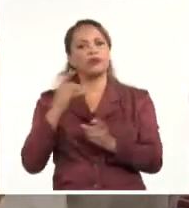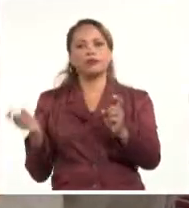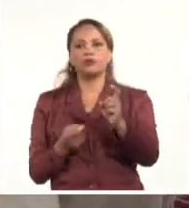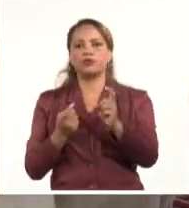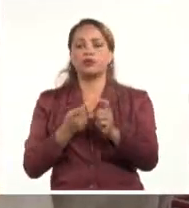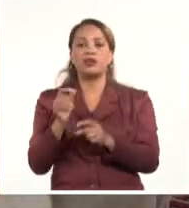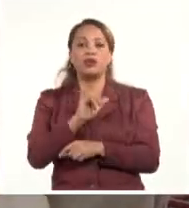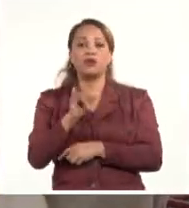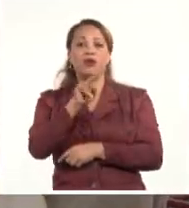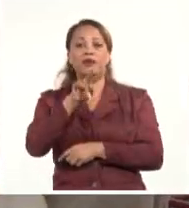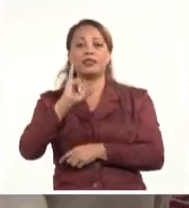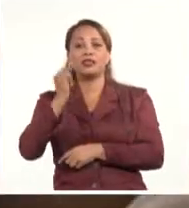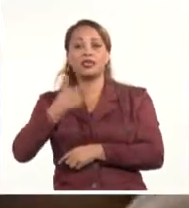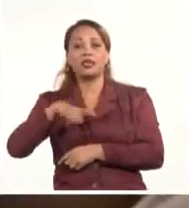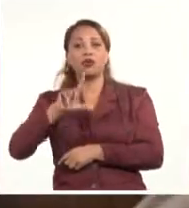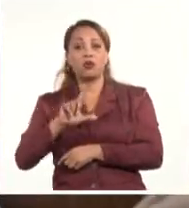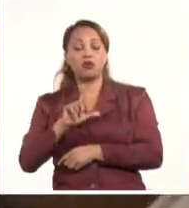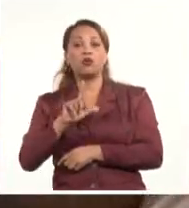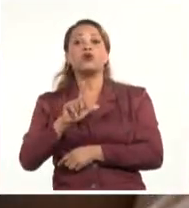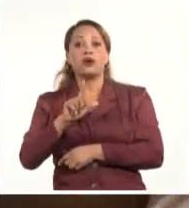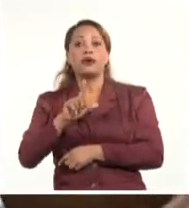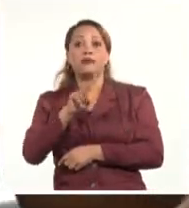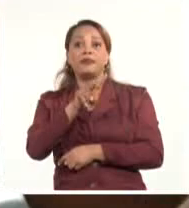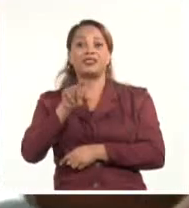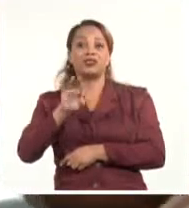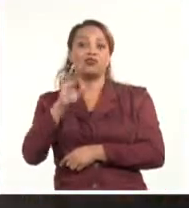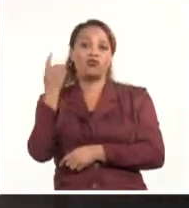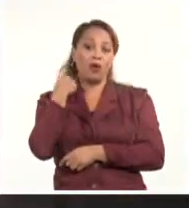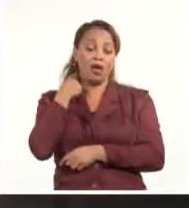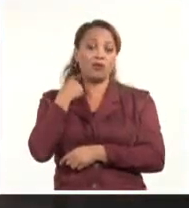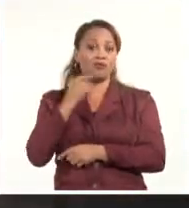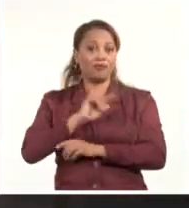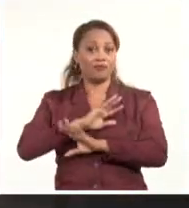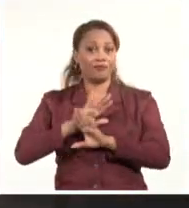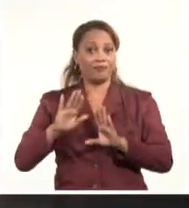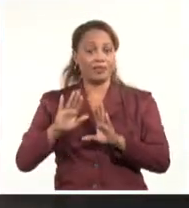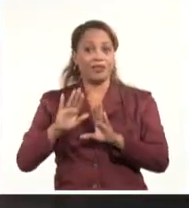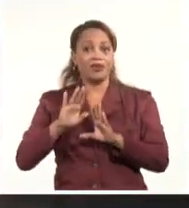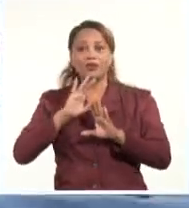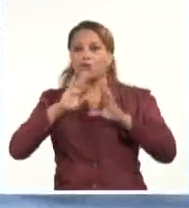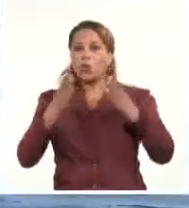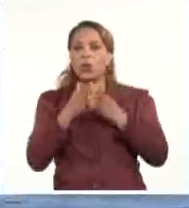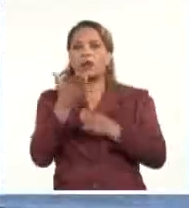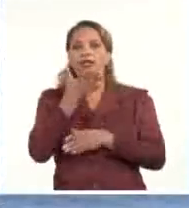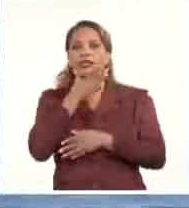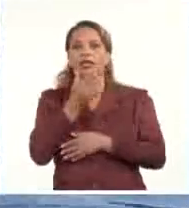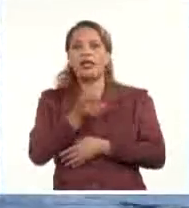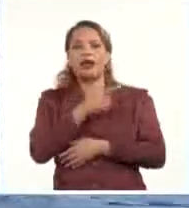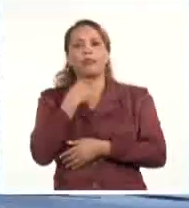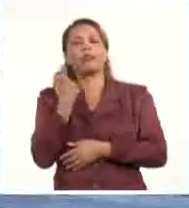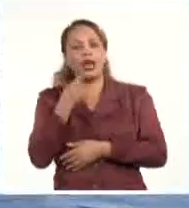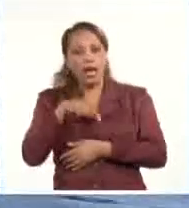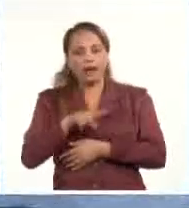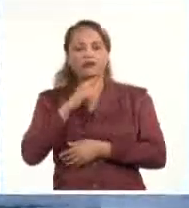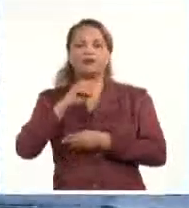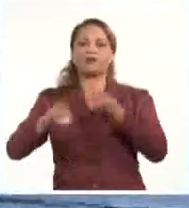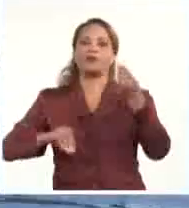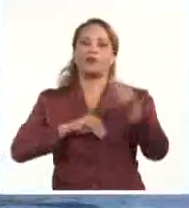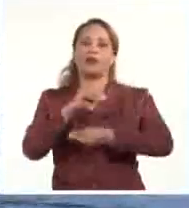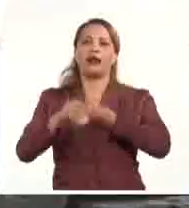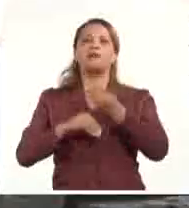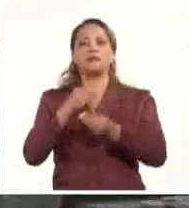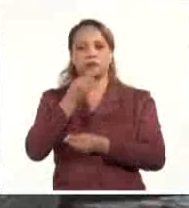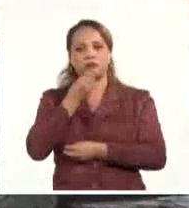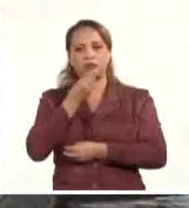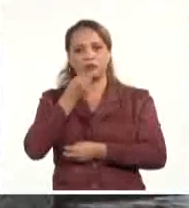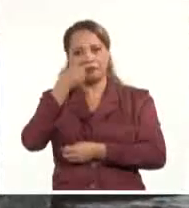26 de julio hace 28 años ya, cuando todo parecía oscuro e incierto, existe la convicción de que sí se